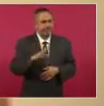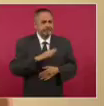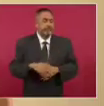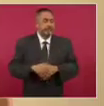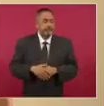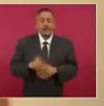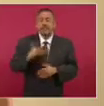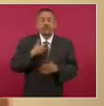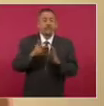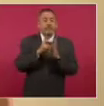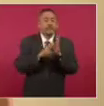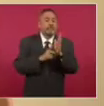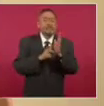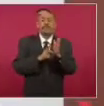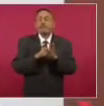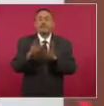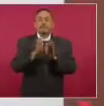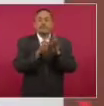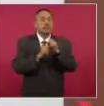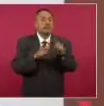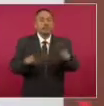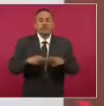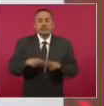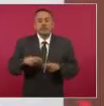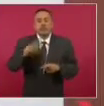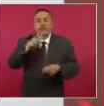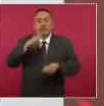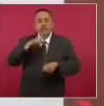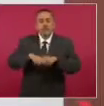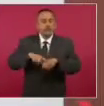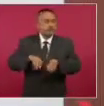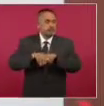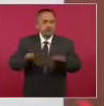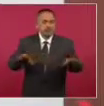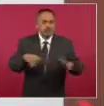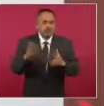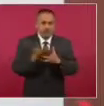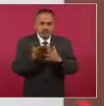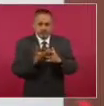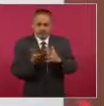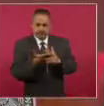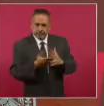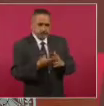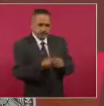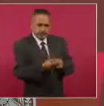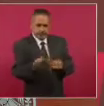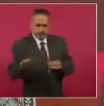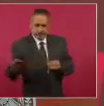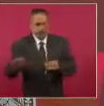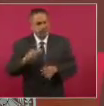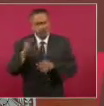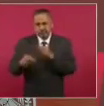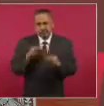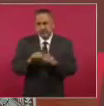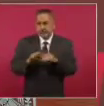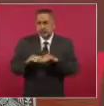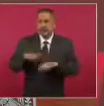al reparto de utilidades. De 2021 a 2022, el reparto de utilidades creció